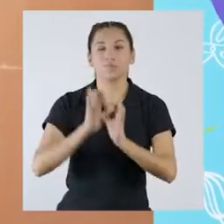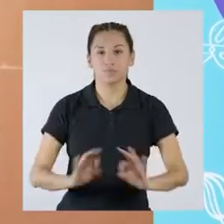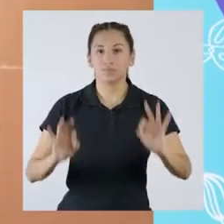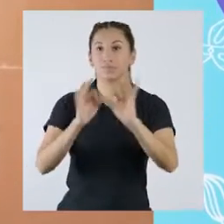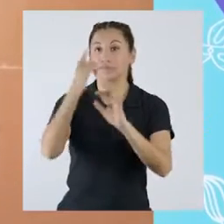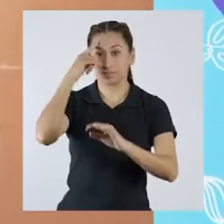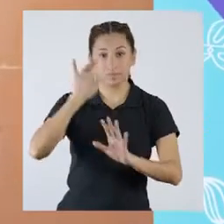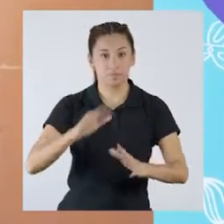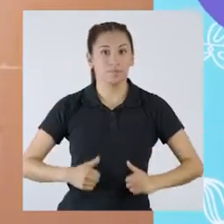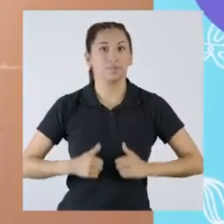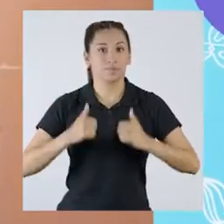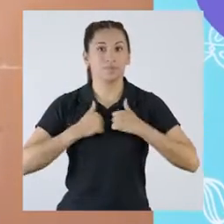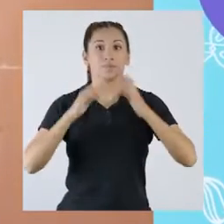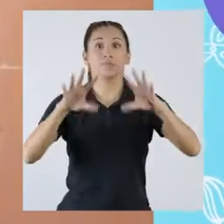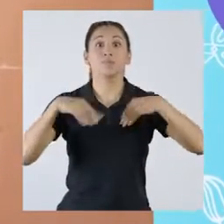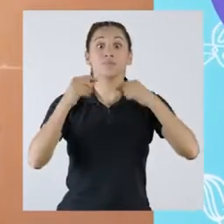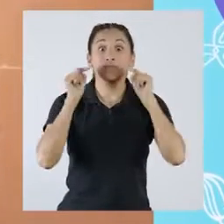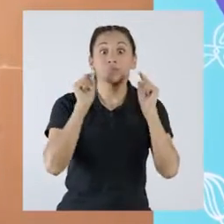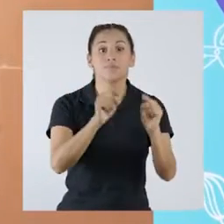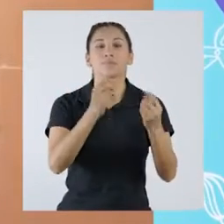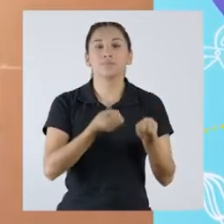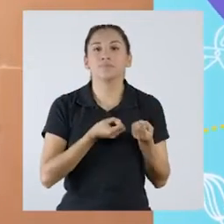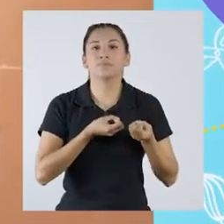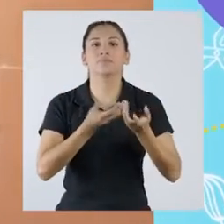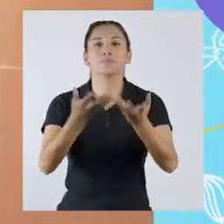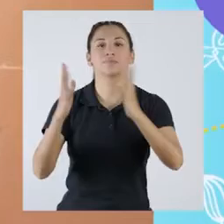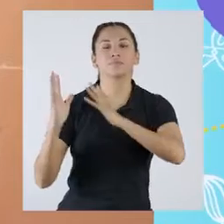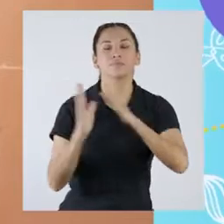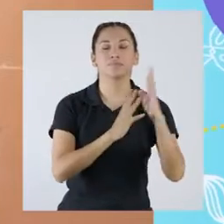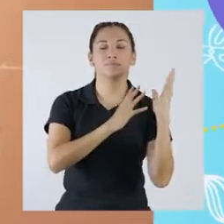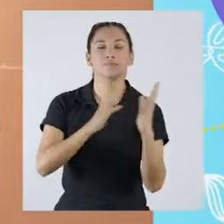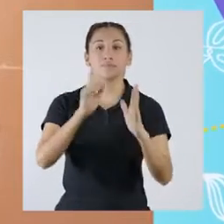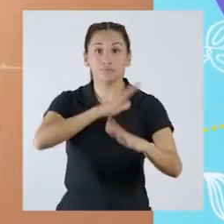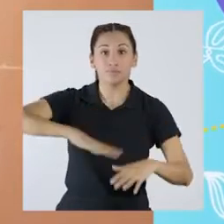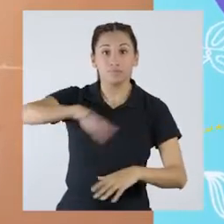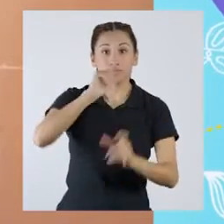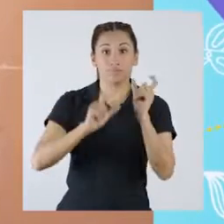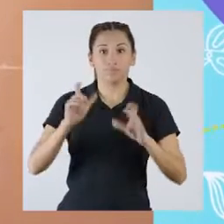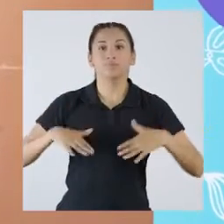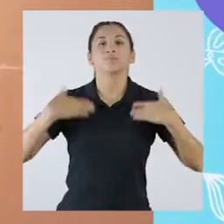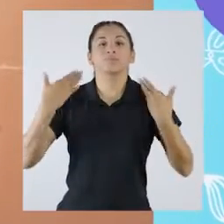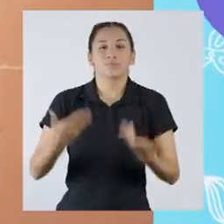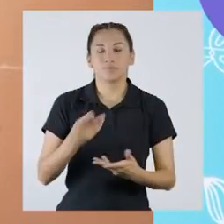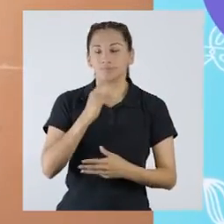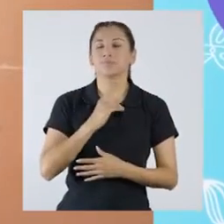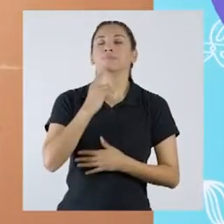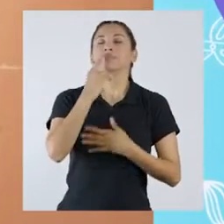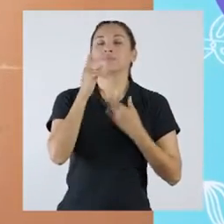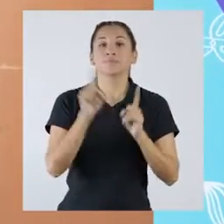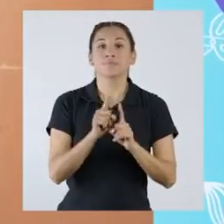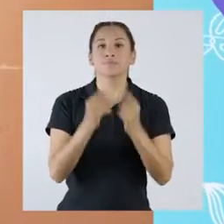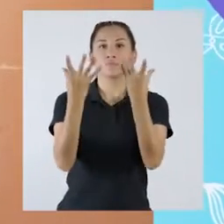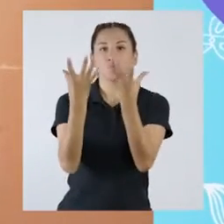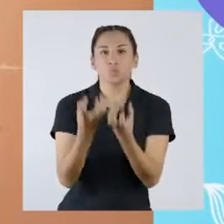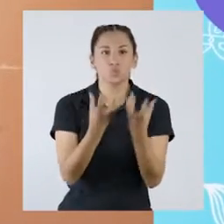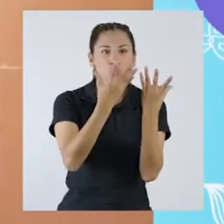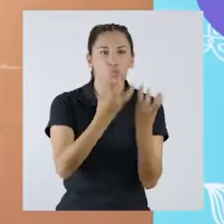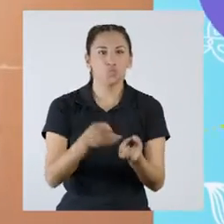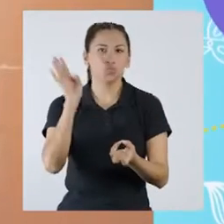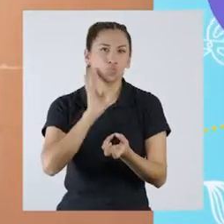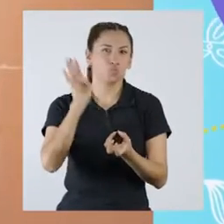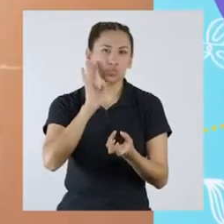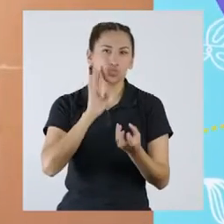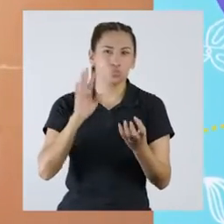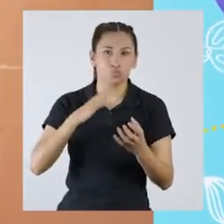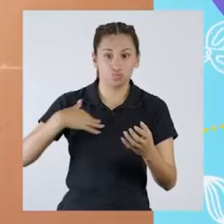vida, ya que ellos bombean el oxígeno que nosotros necesitamos para poder respirar. Asimismo absorben el dióxido de carbono